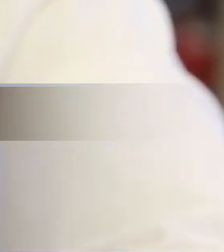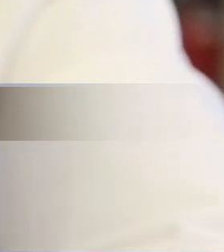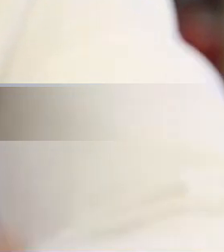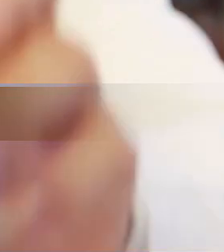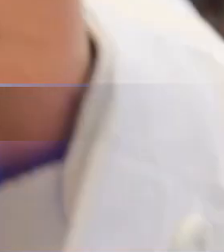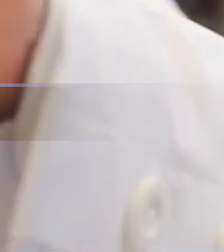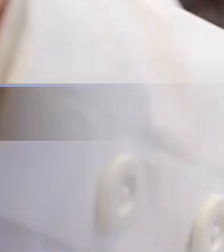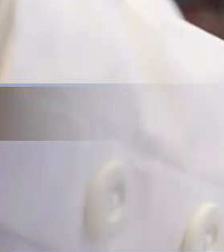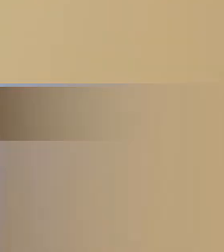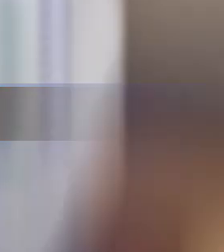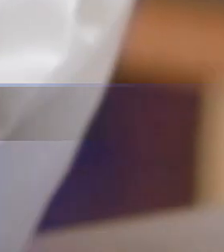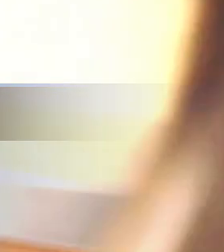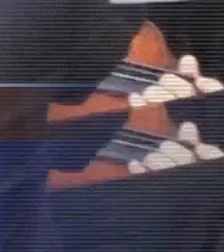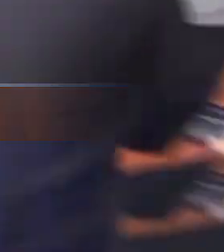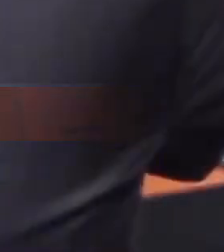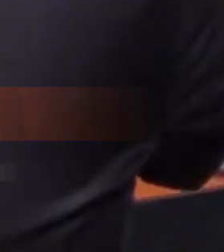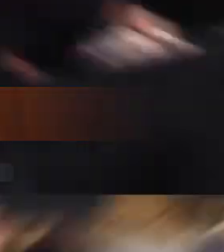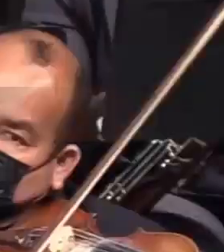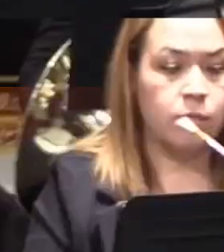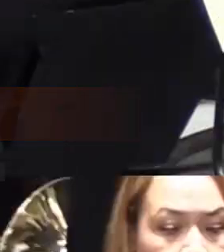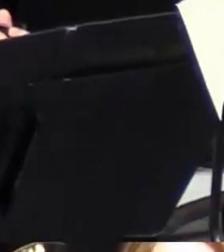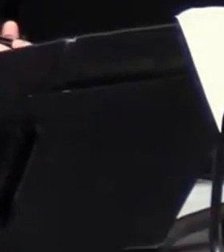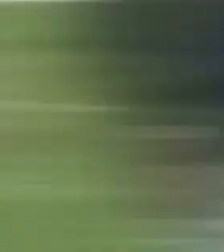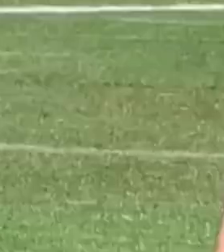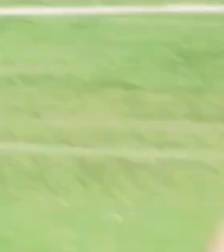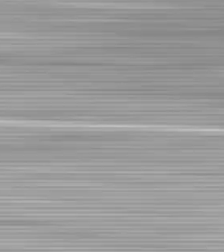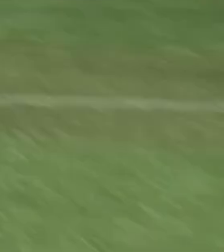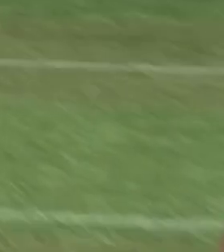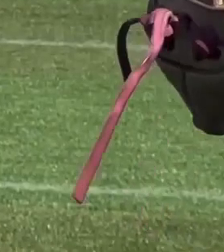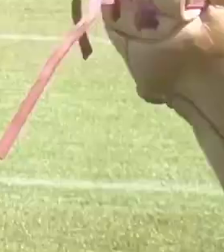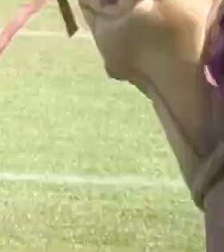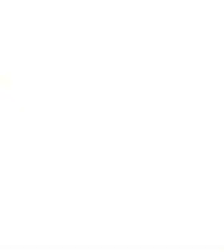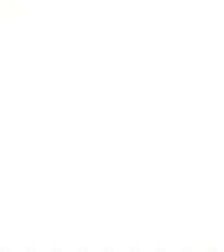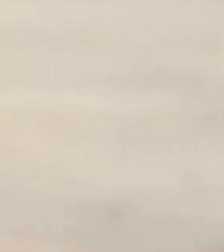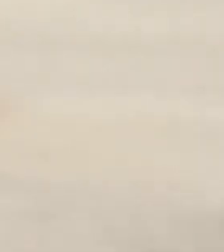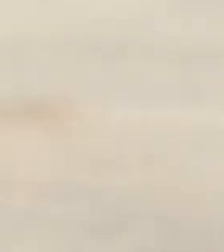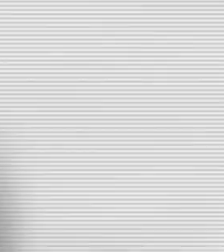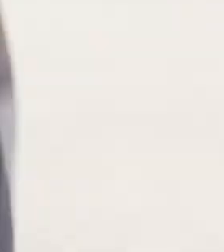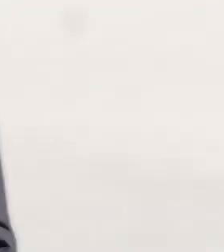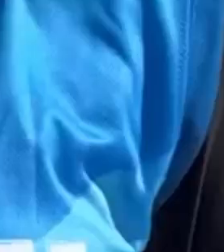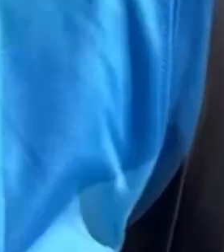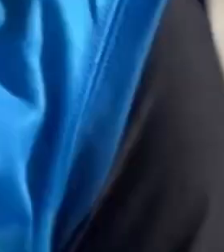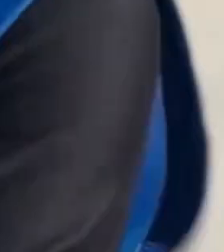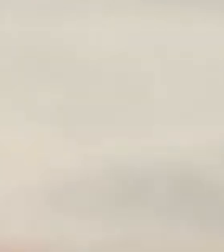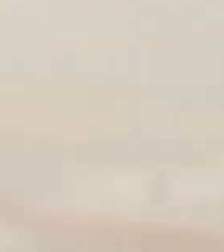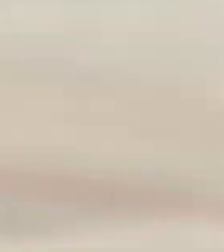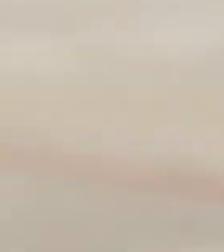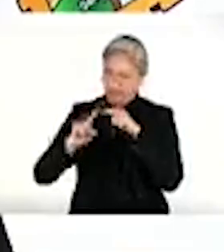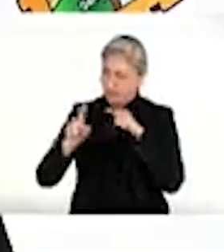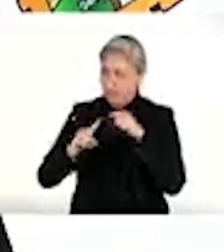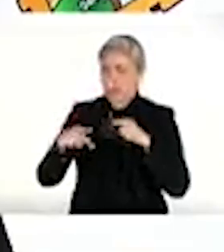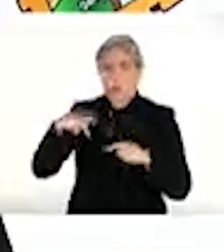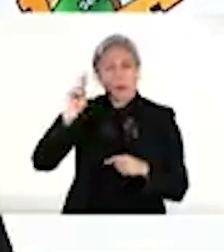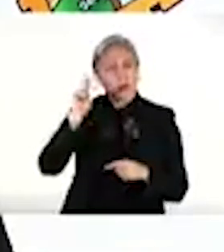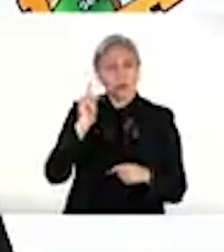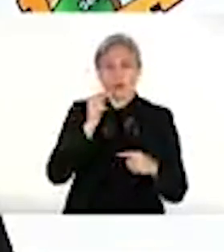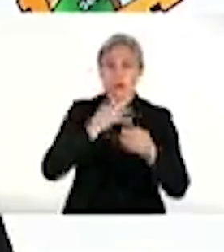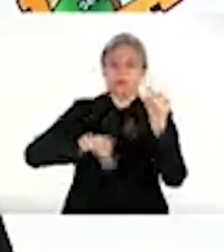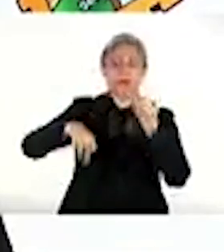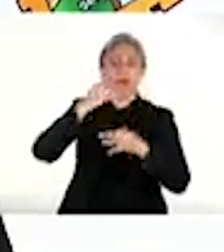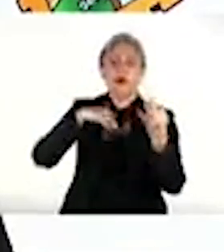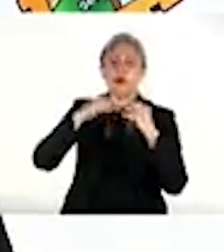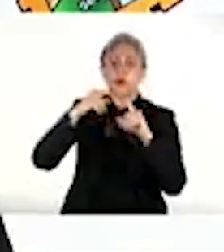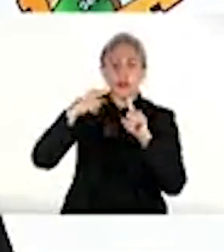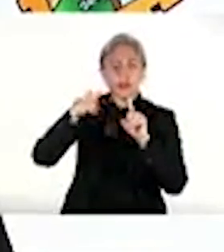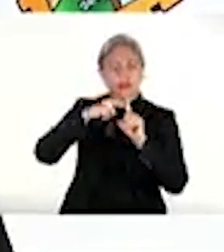un verdadero impacto social y practicar una verdadera vinculación transformadora. El líder universitario fue muy